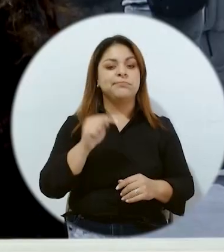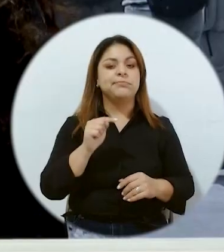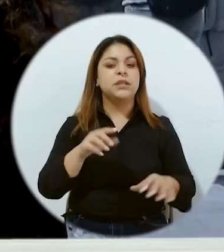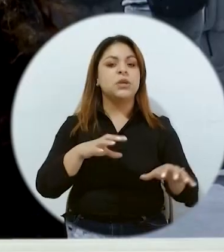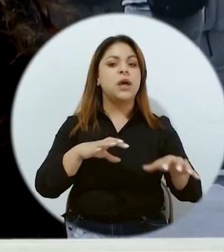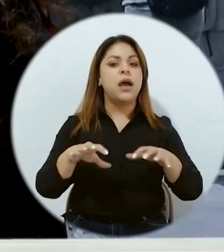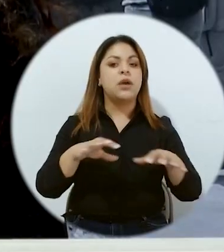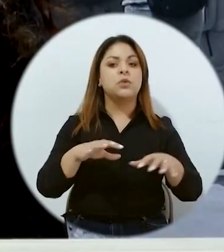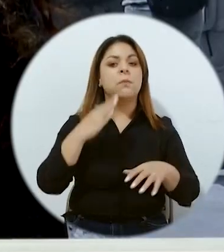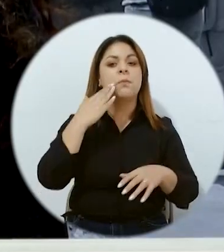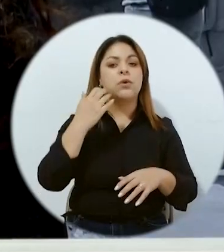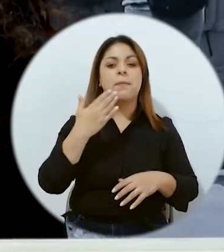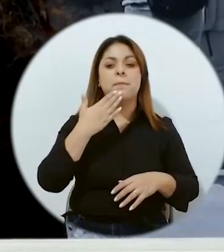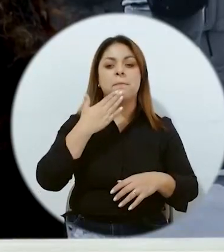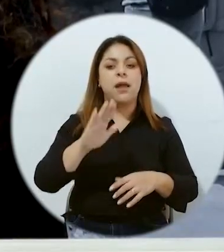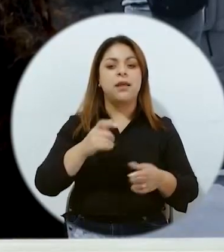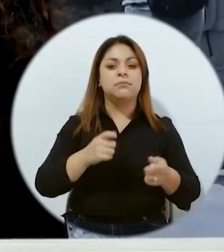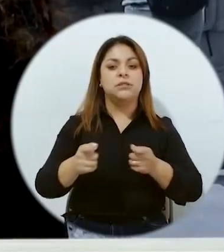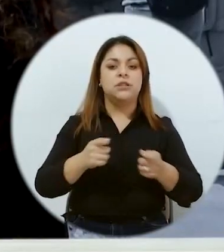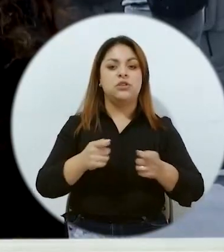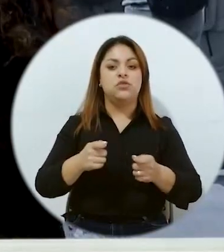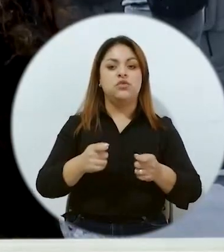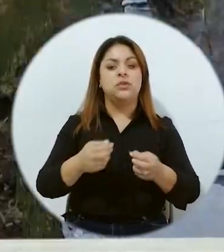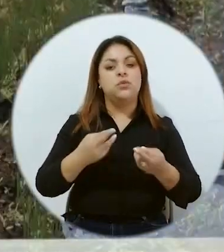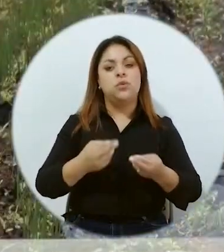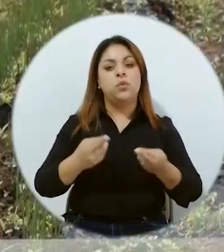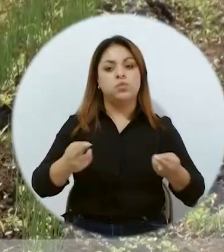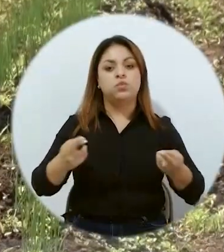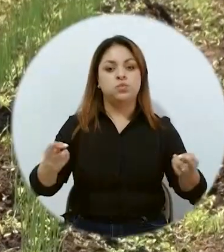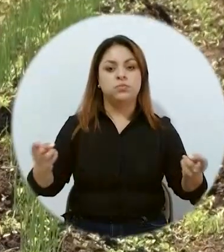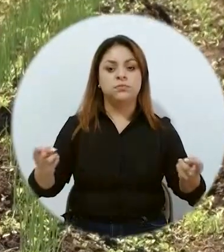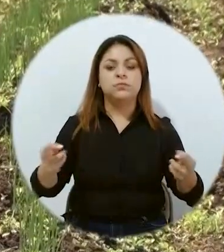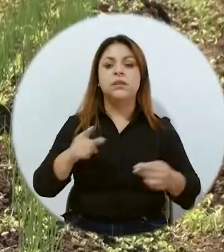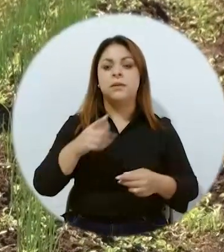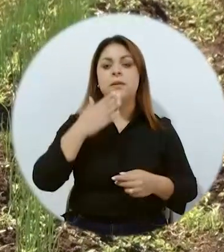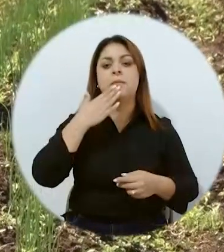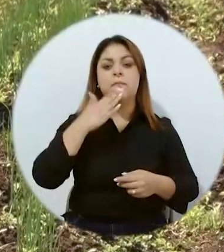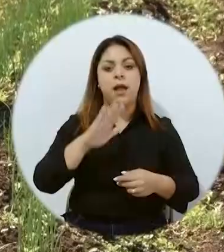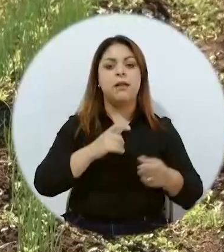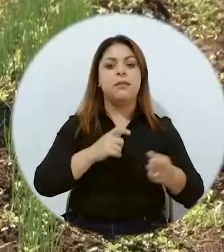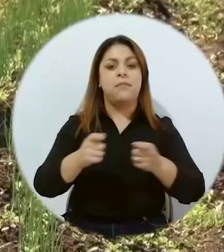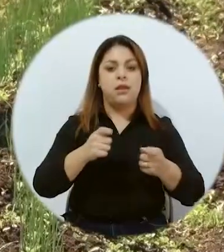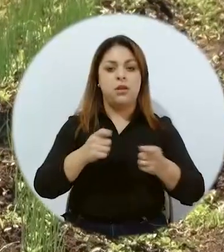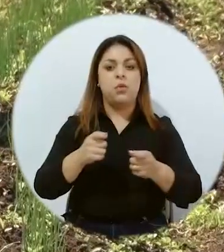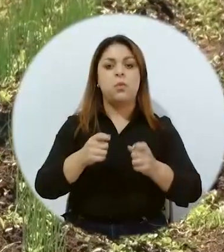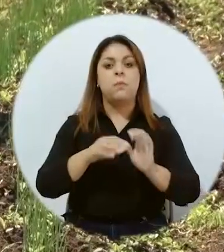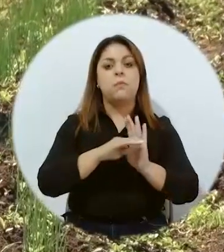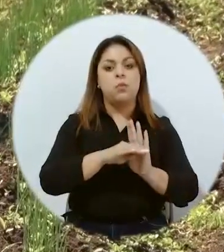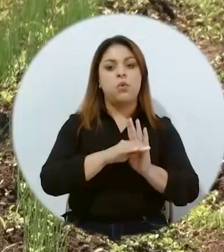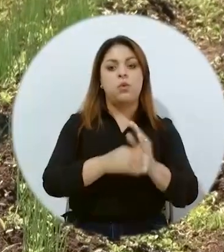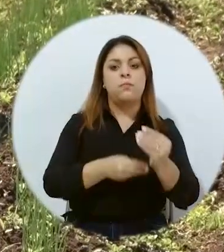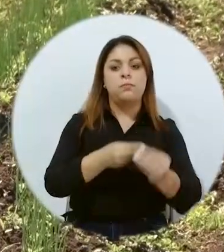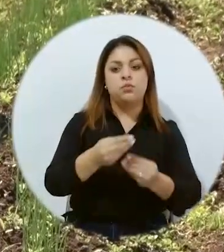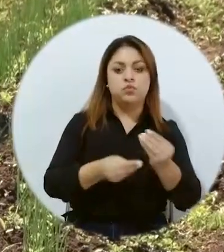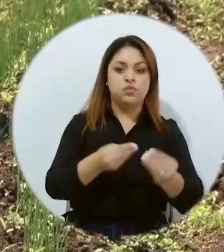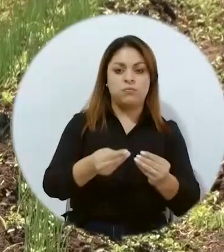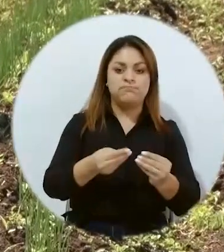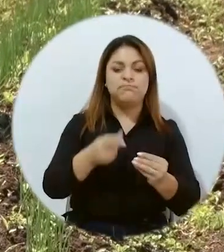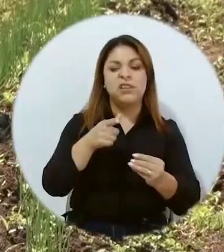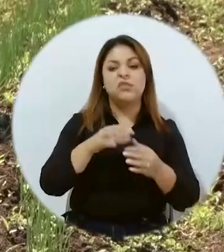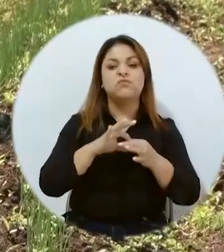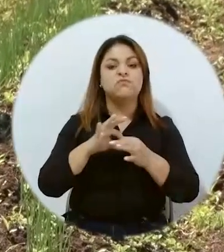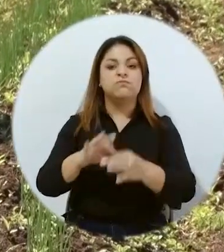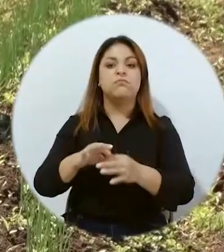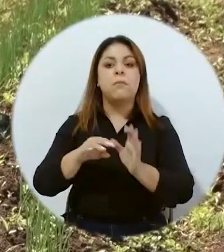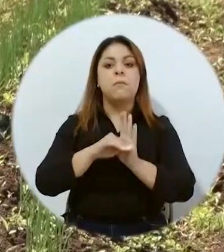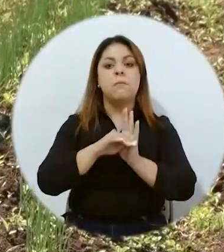estamos hablando de que es un acto meramente de mala administración de ese recurso y de un mal manejo de ese modelo